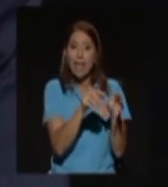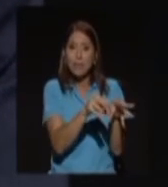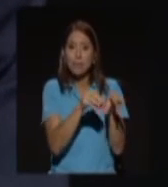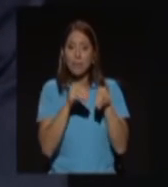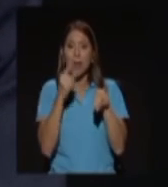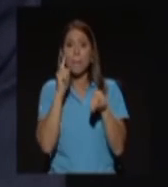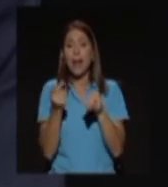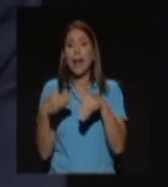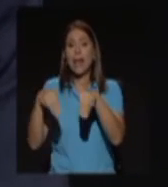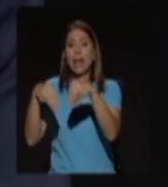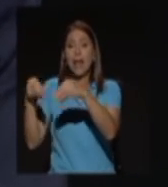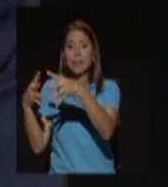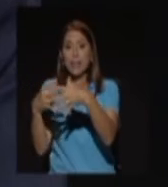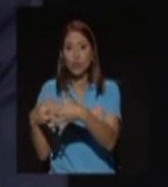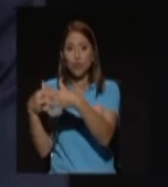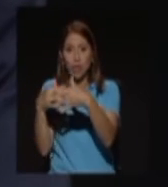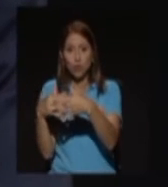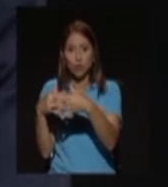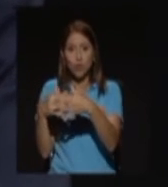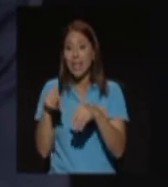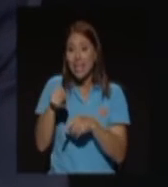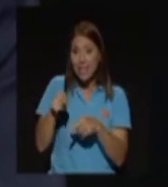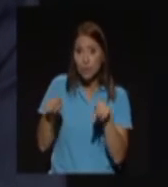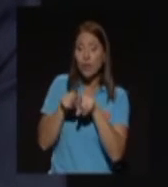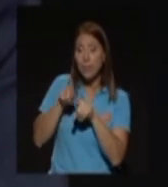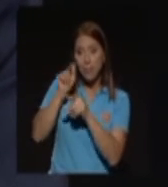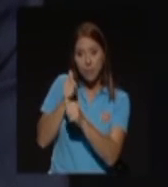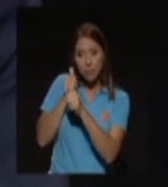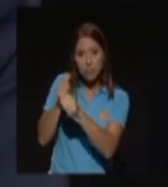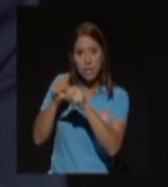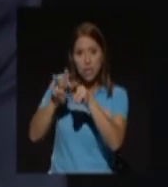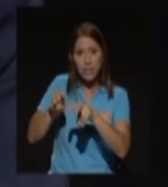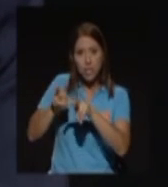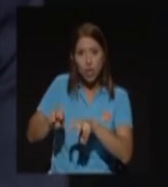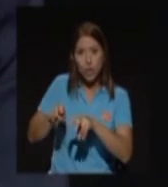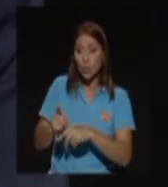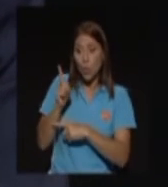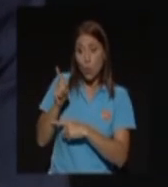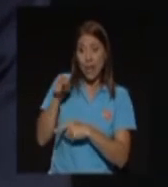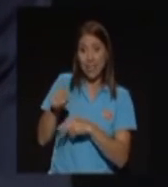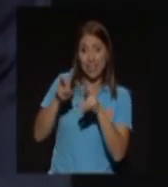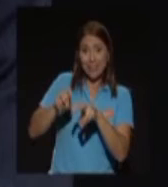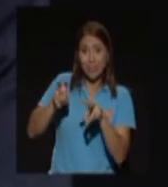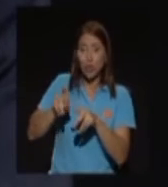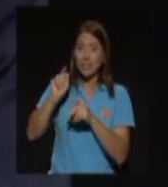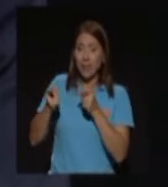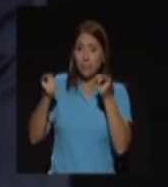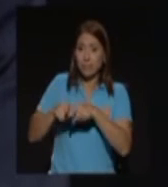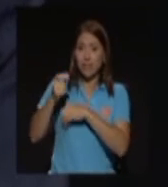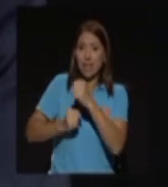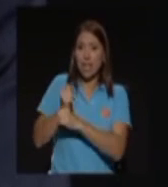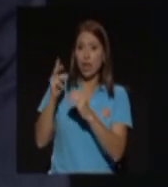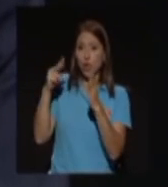y estaba sujeto a revisiones, una de las cuales iba a ocurrir en 2008 y no había ninguna certeza